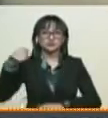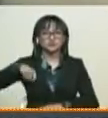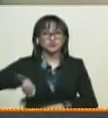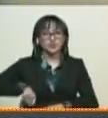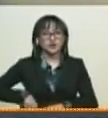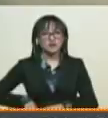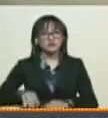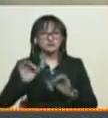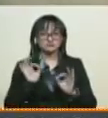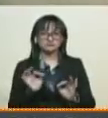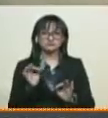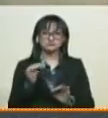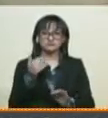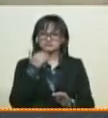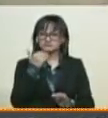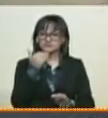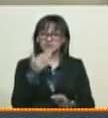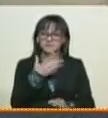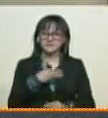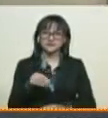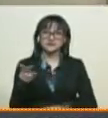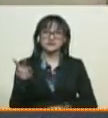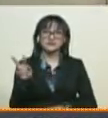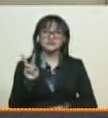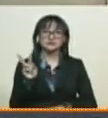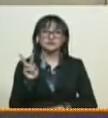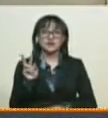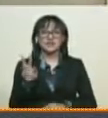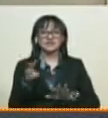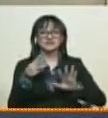salarial decretado recientemente por el presidente de la República por un